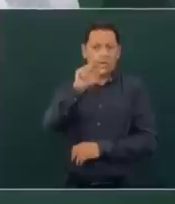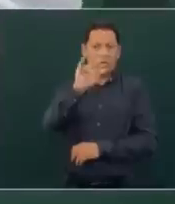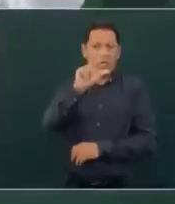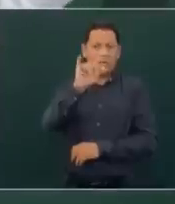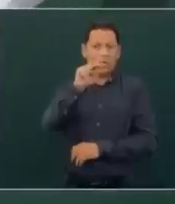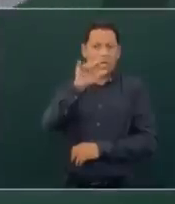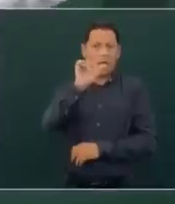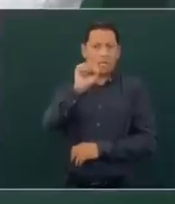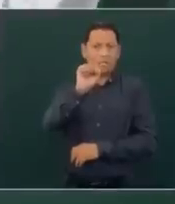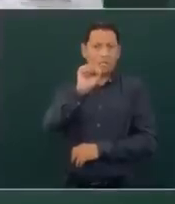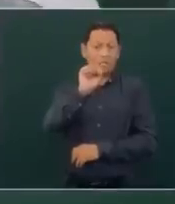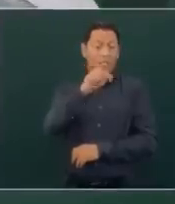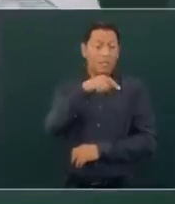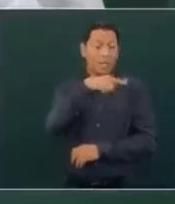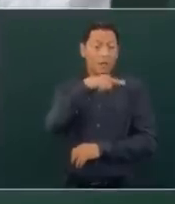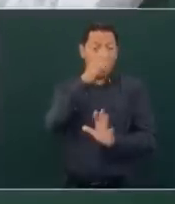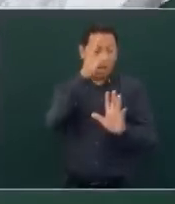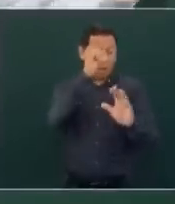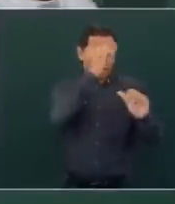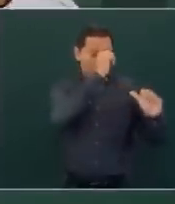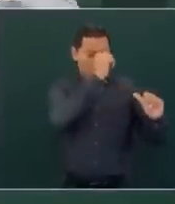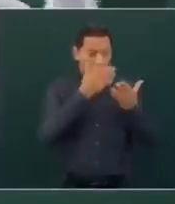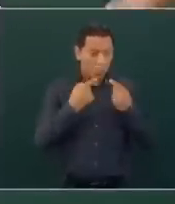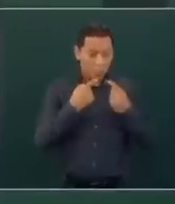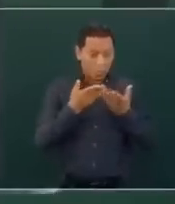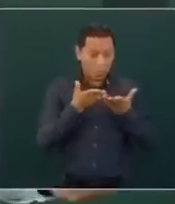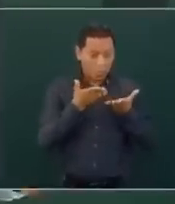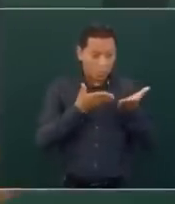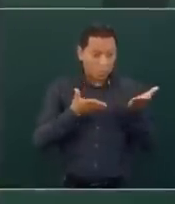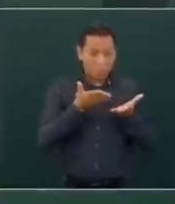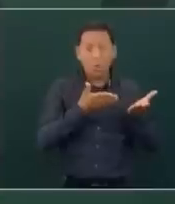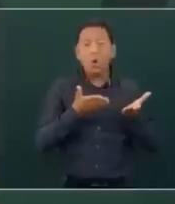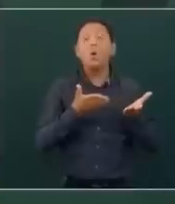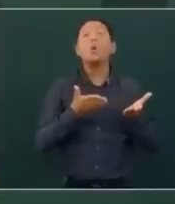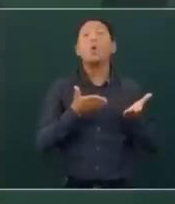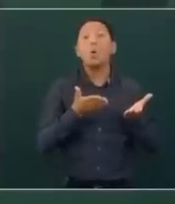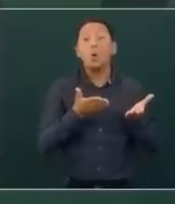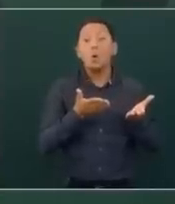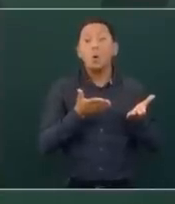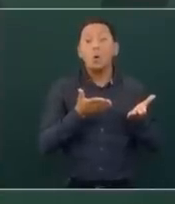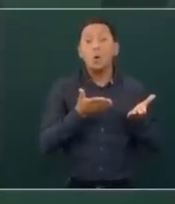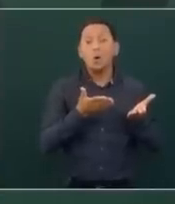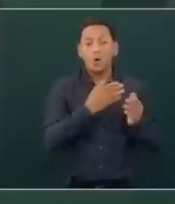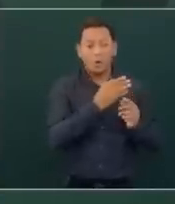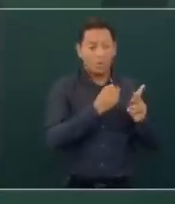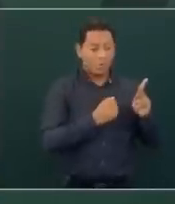llegaron a acuerdos con el PAN.